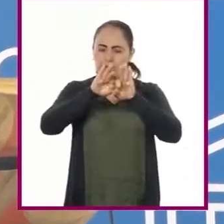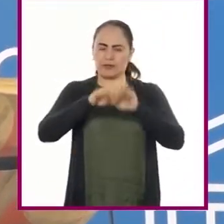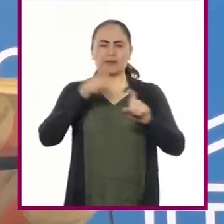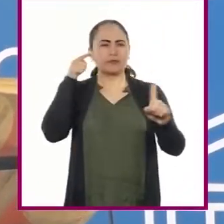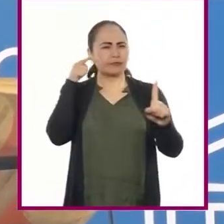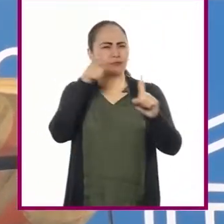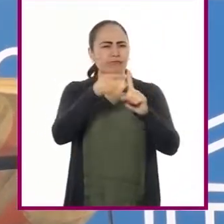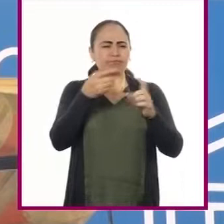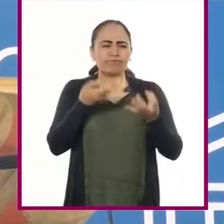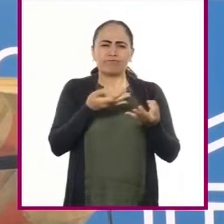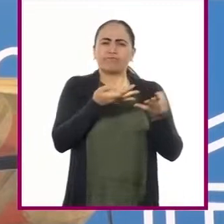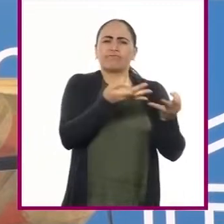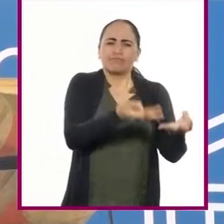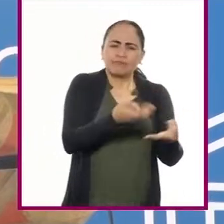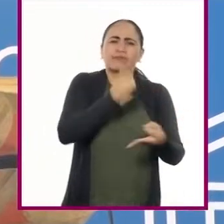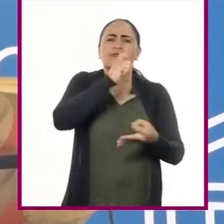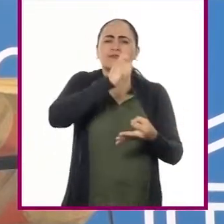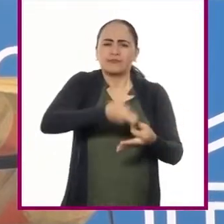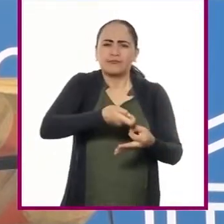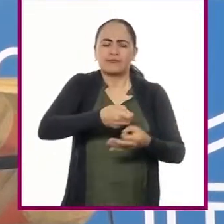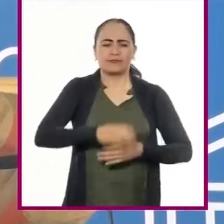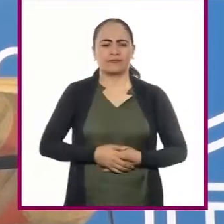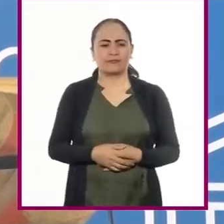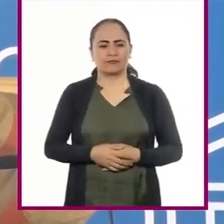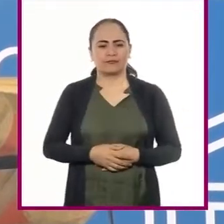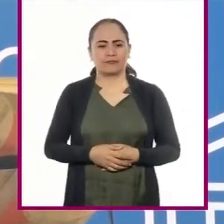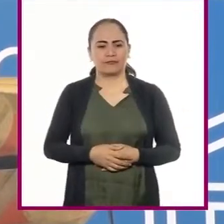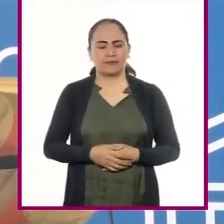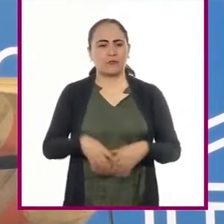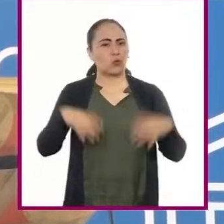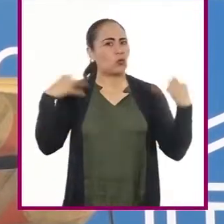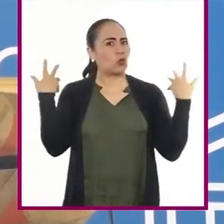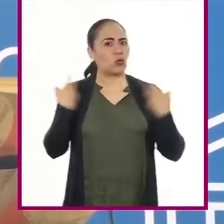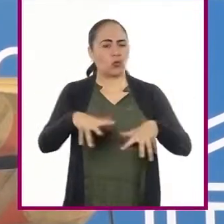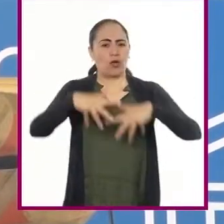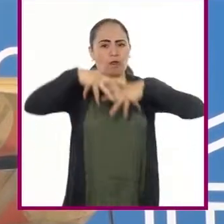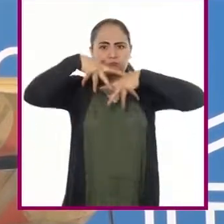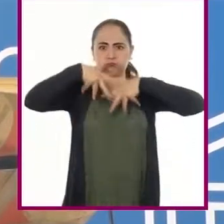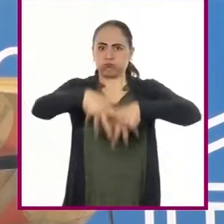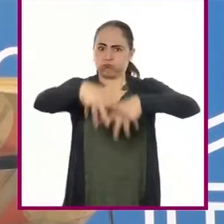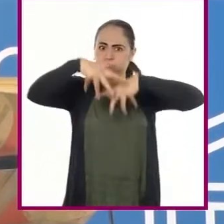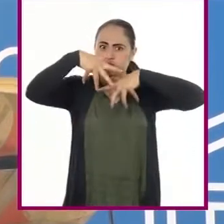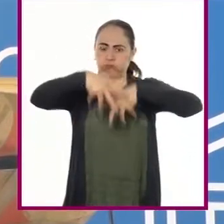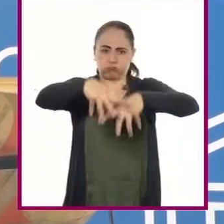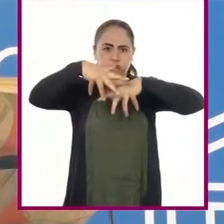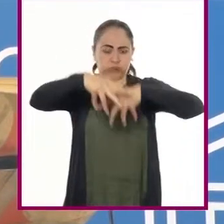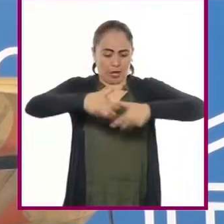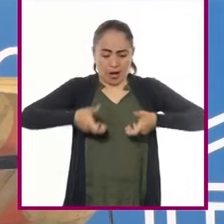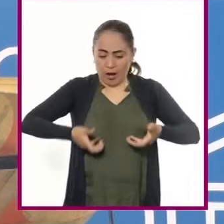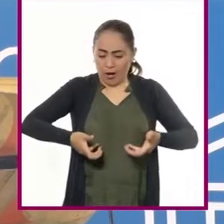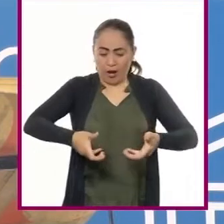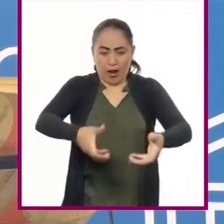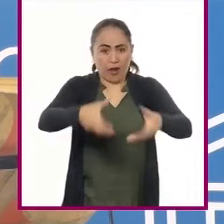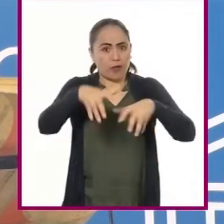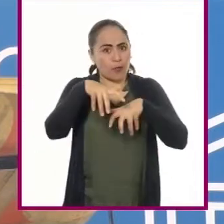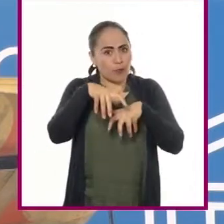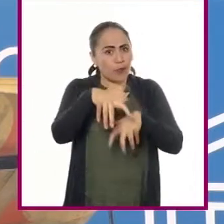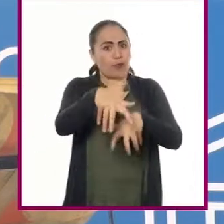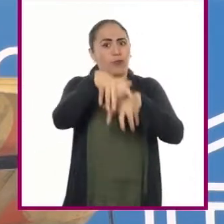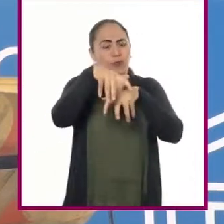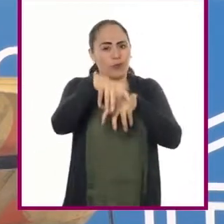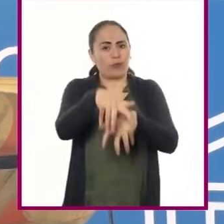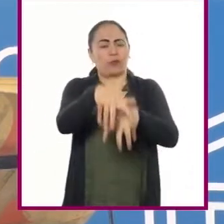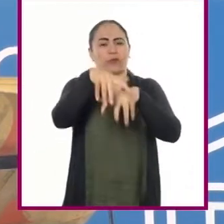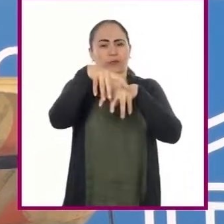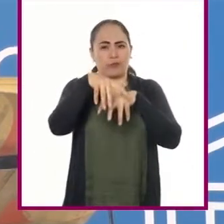principal atractivo de esta celebración era la fastuosa procesión que recorría las calles de la ciudad. La marcha